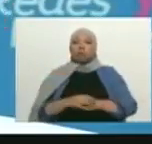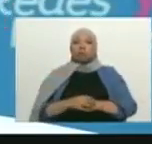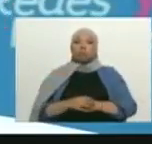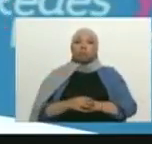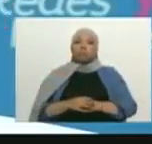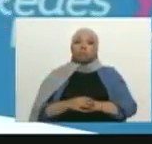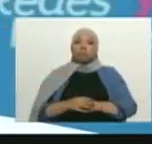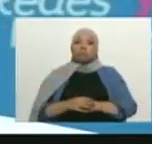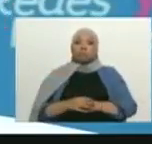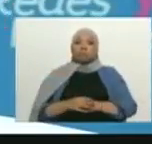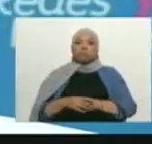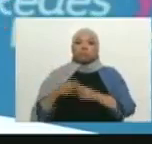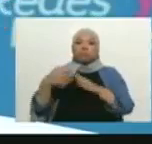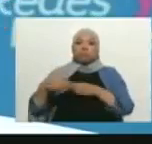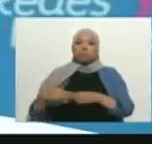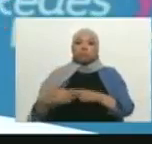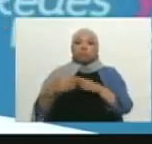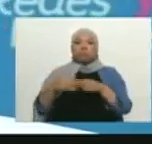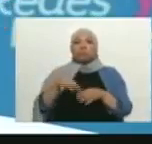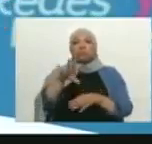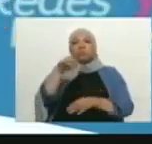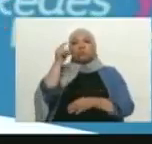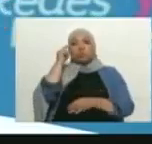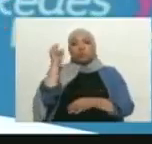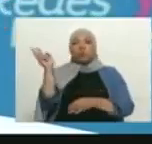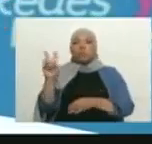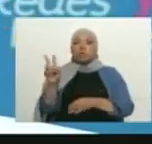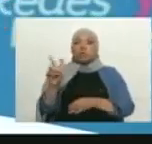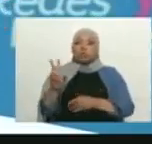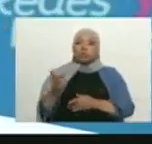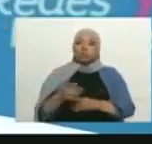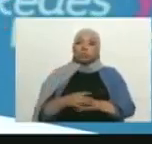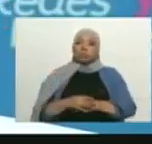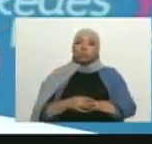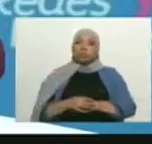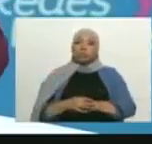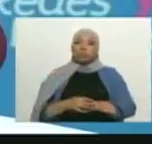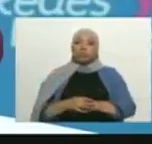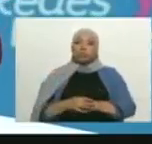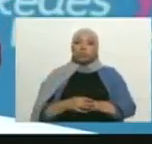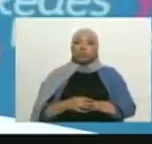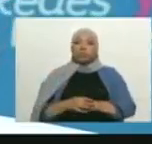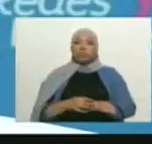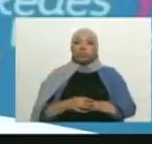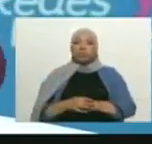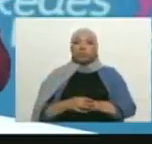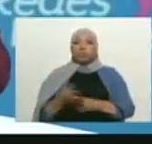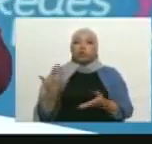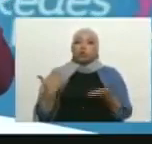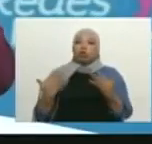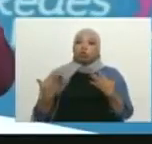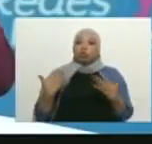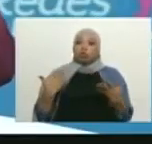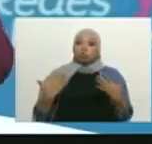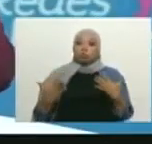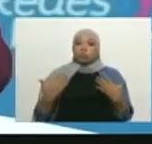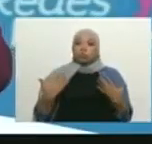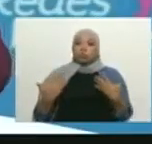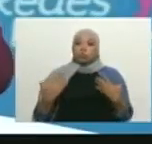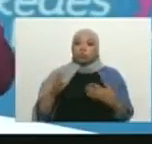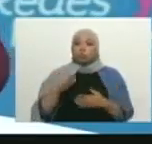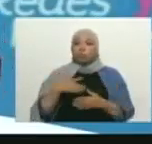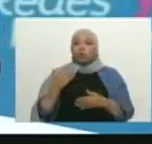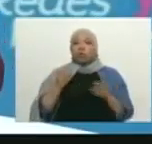Salían los barcos y en 5 días estaban en Venezuela. Todos esos servicios que